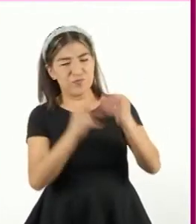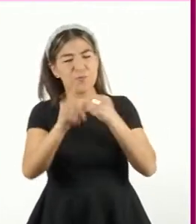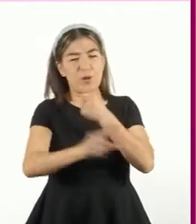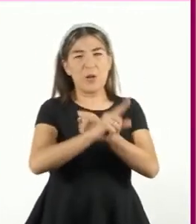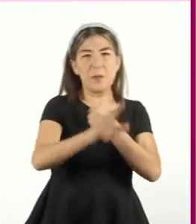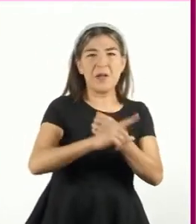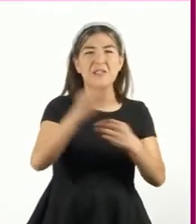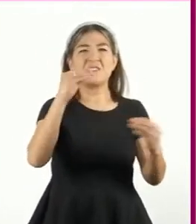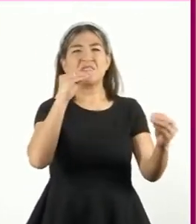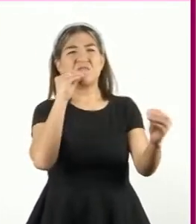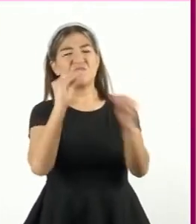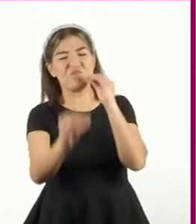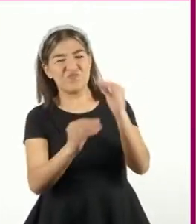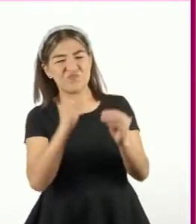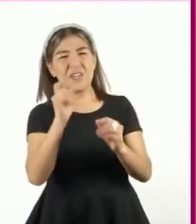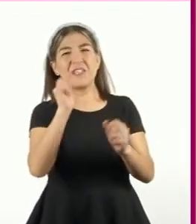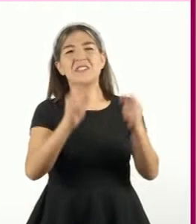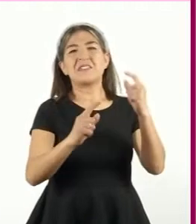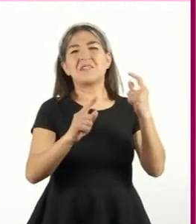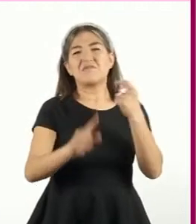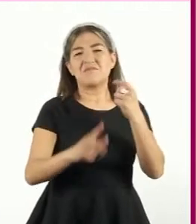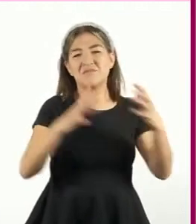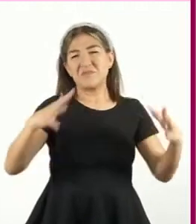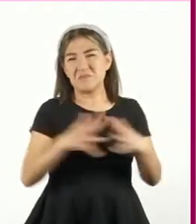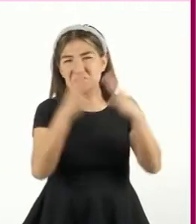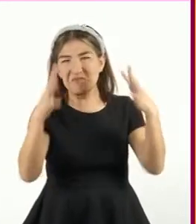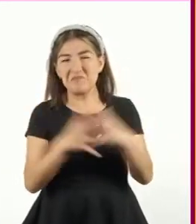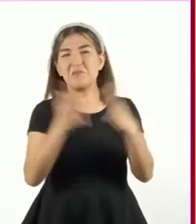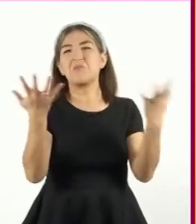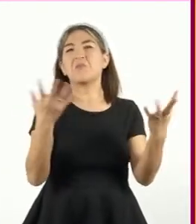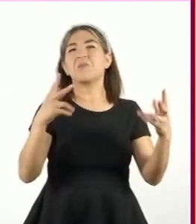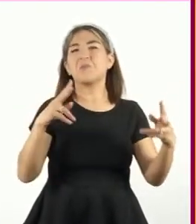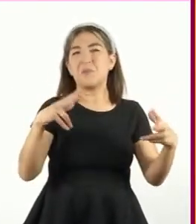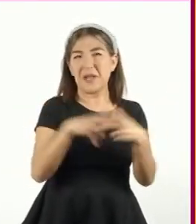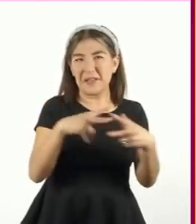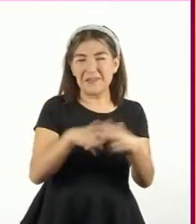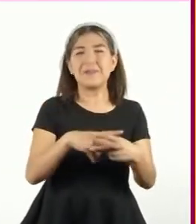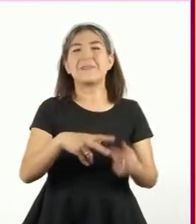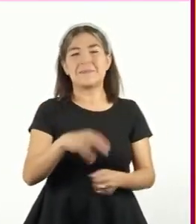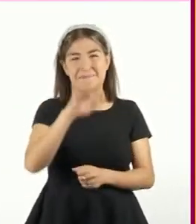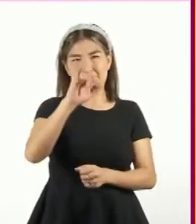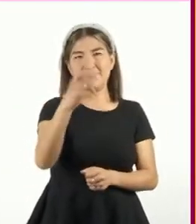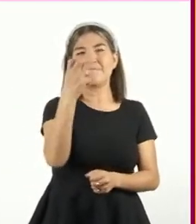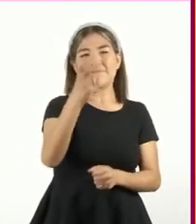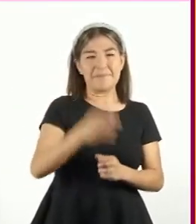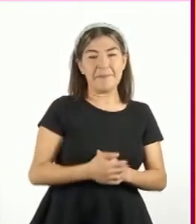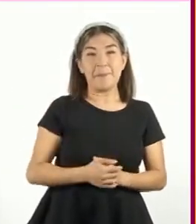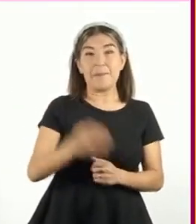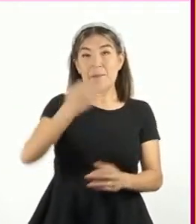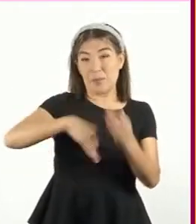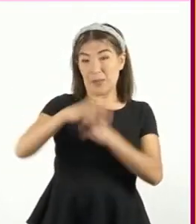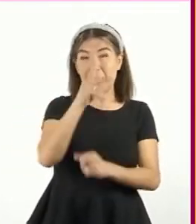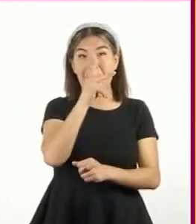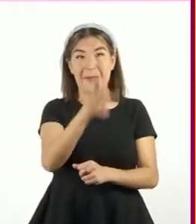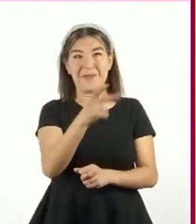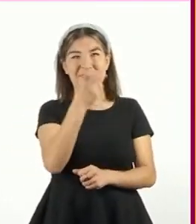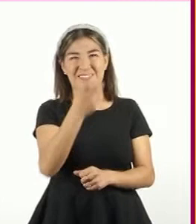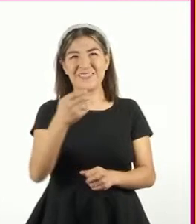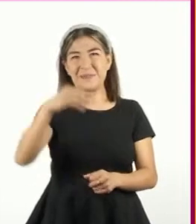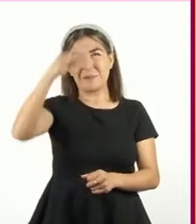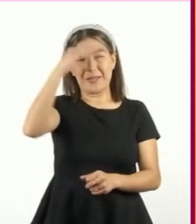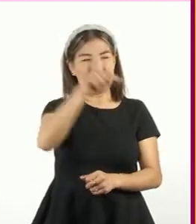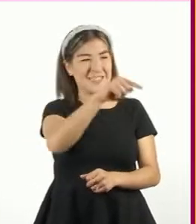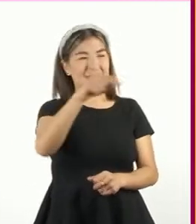lucha, guerra y pues sí, en enfrentamiento. Sí, la mayoría de nosotros asociamos el